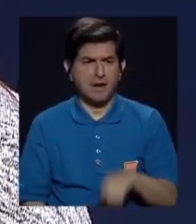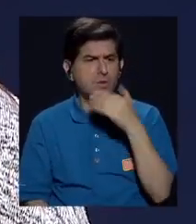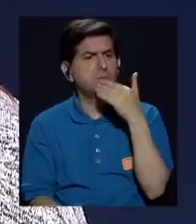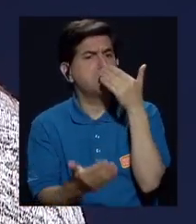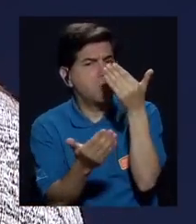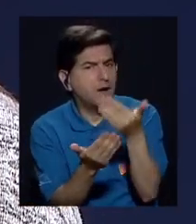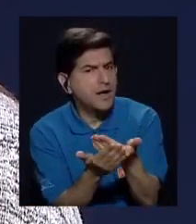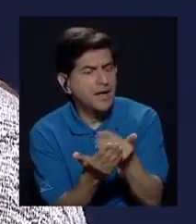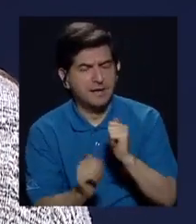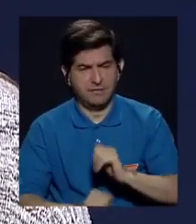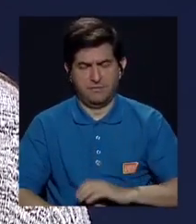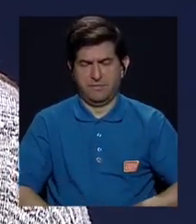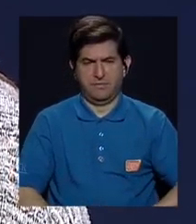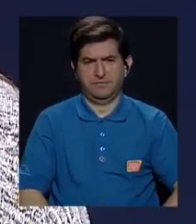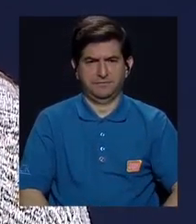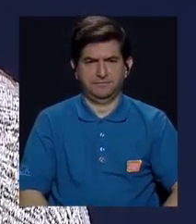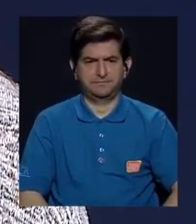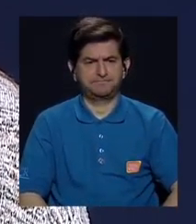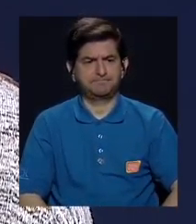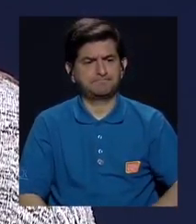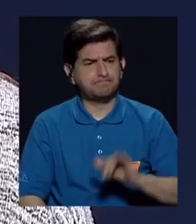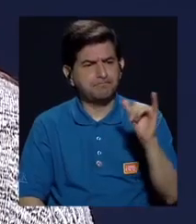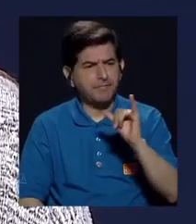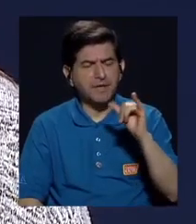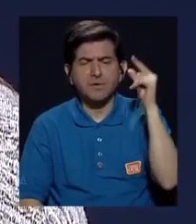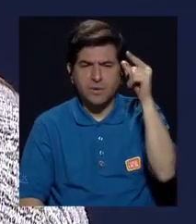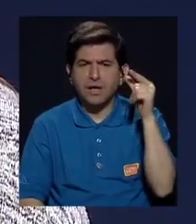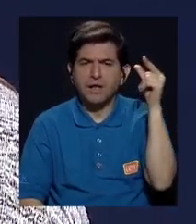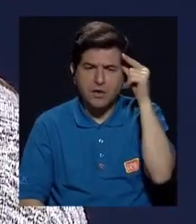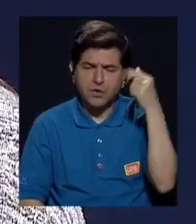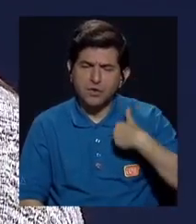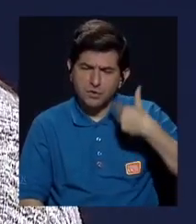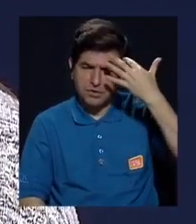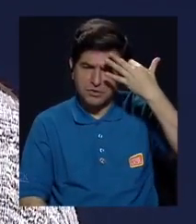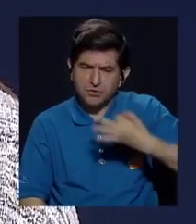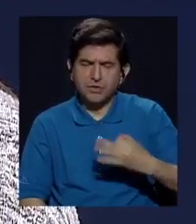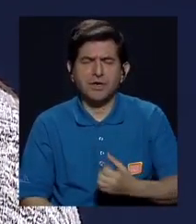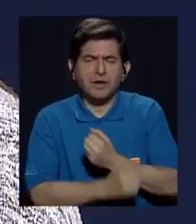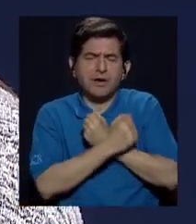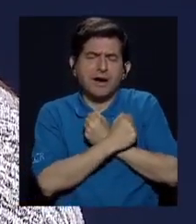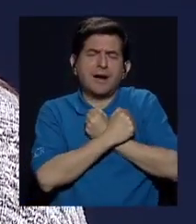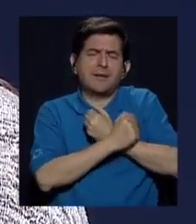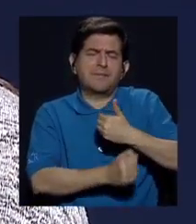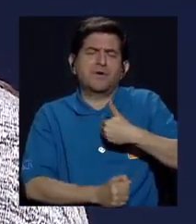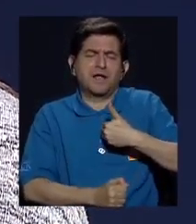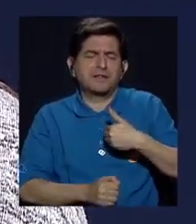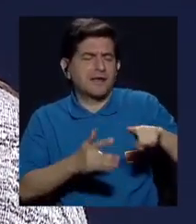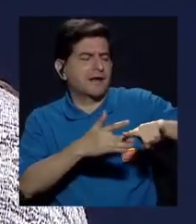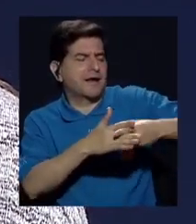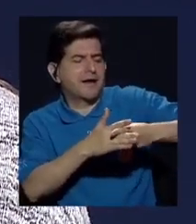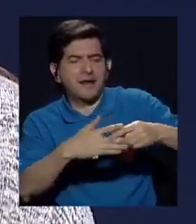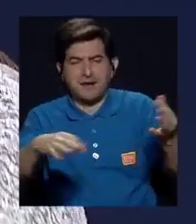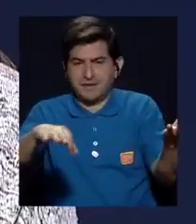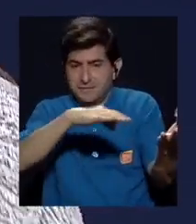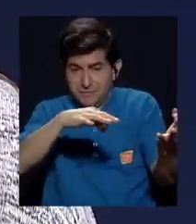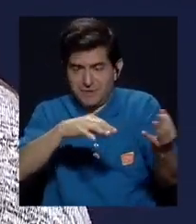bueno. Y también, sin duda, me parece que el amor que uno tenga por el instrumento, la